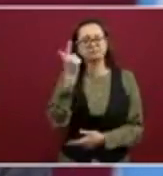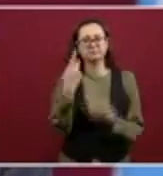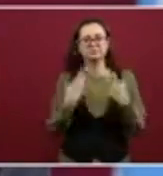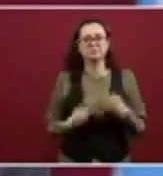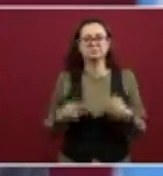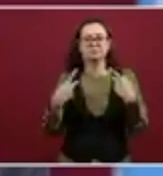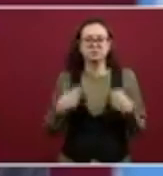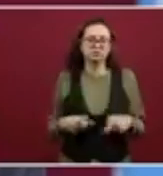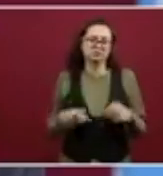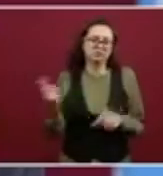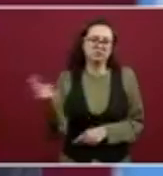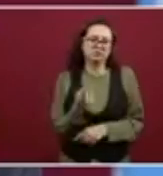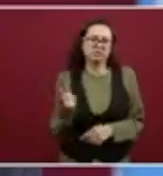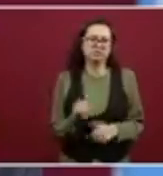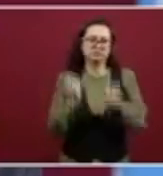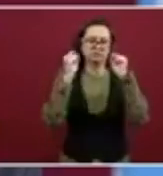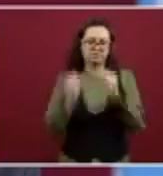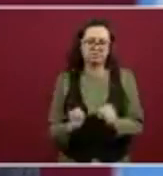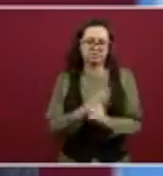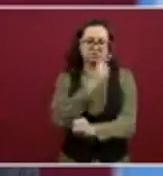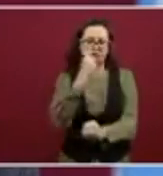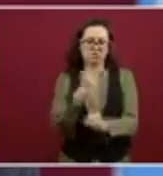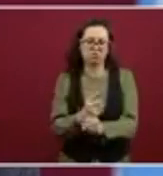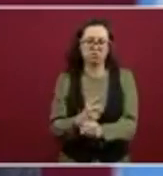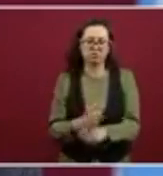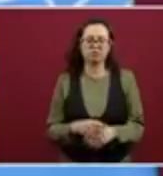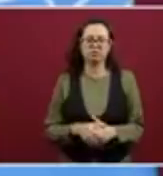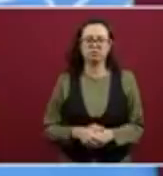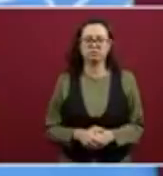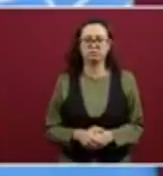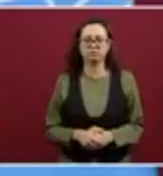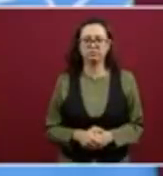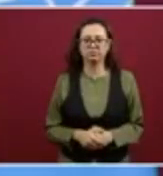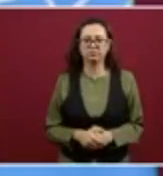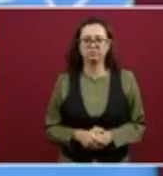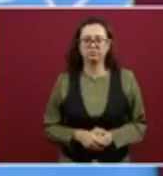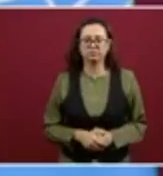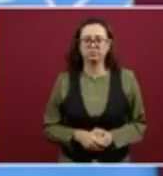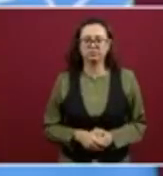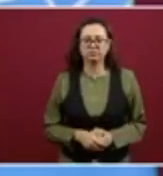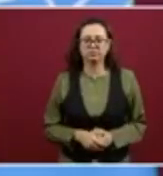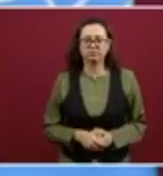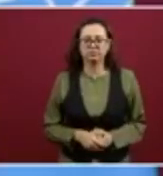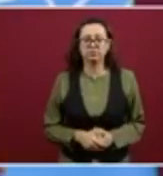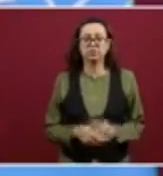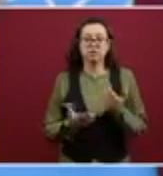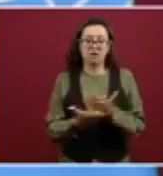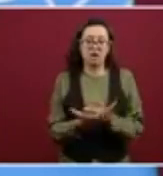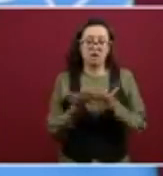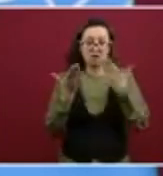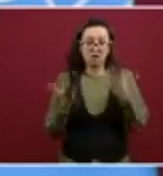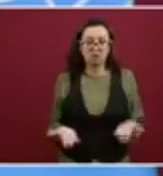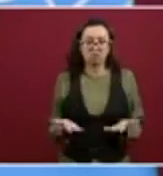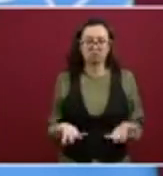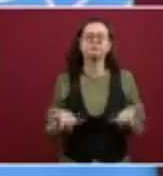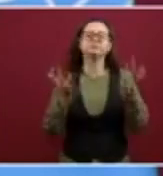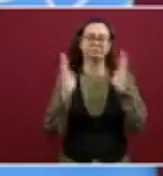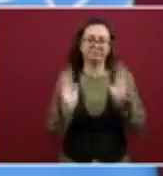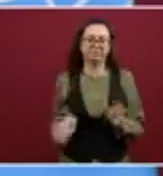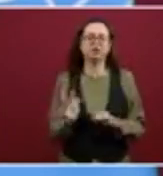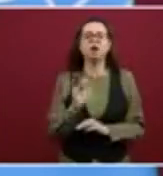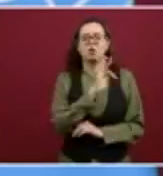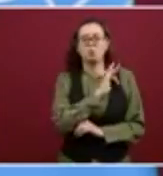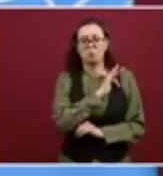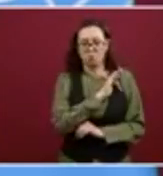el darle seguridad a los ciudadanos. Entonces, ahora sí se puede, y